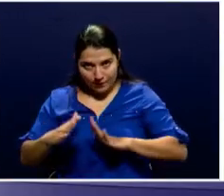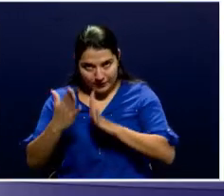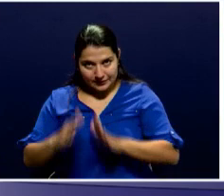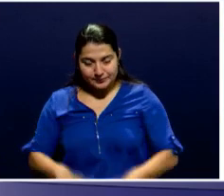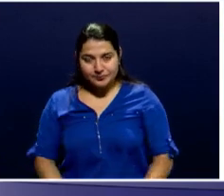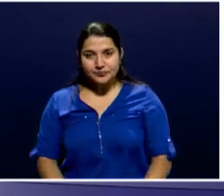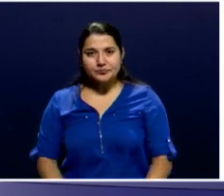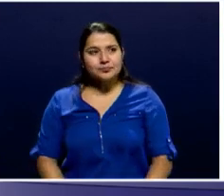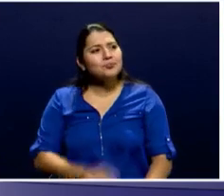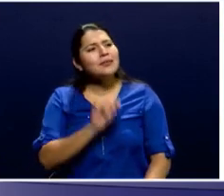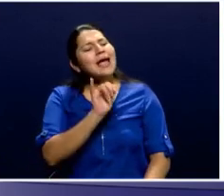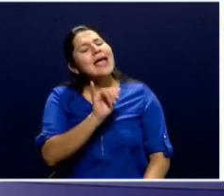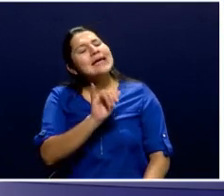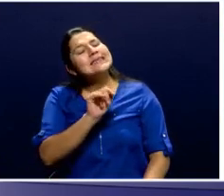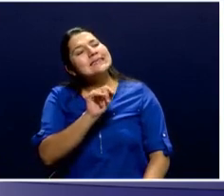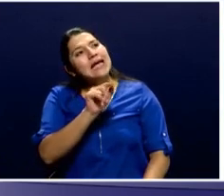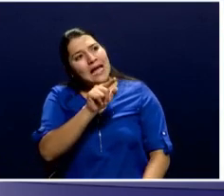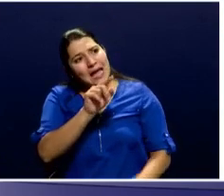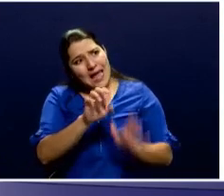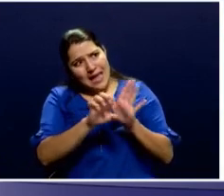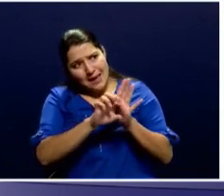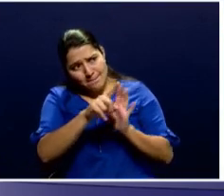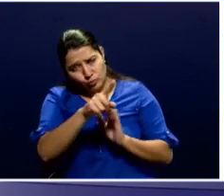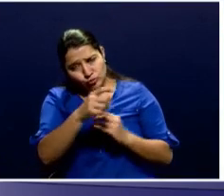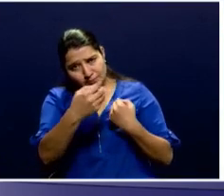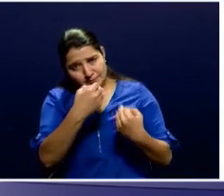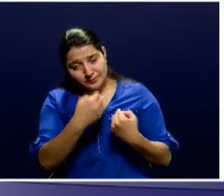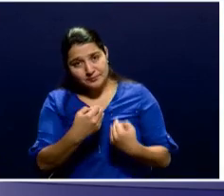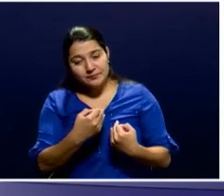Esta situación que usted describe, doctor Loría,